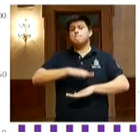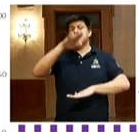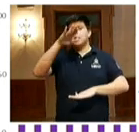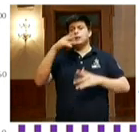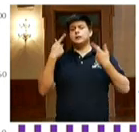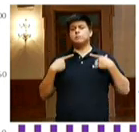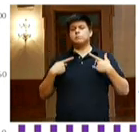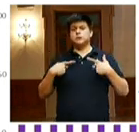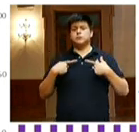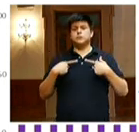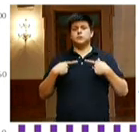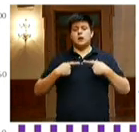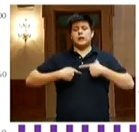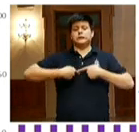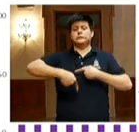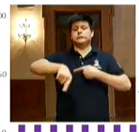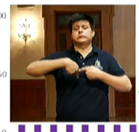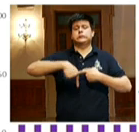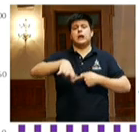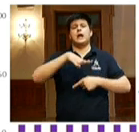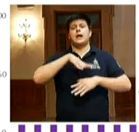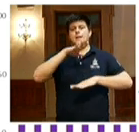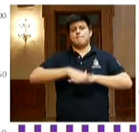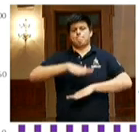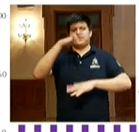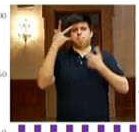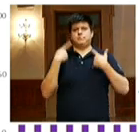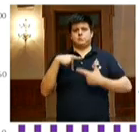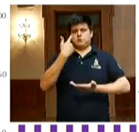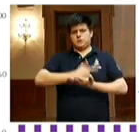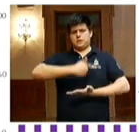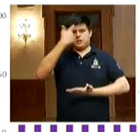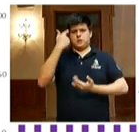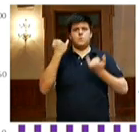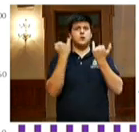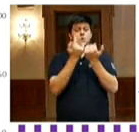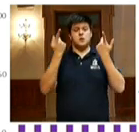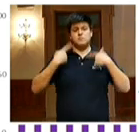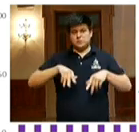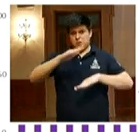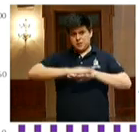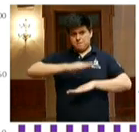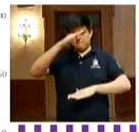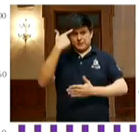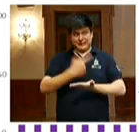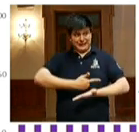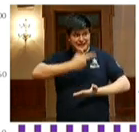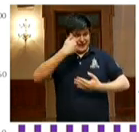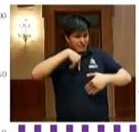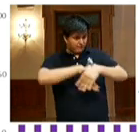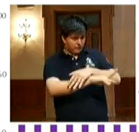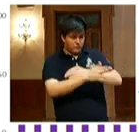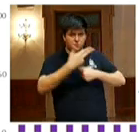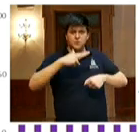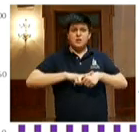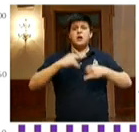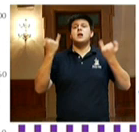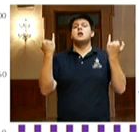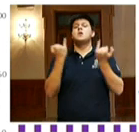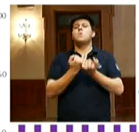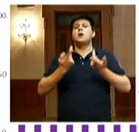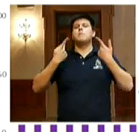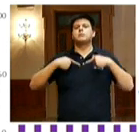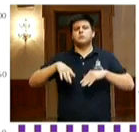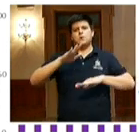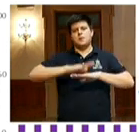casos más pacientes complicados más pacientes graves y vamos a tener más